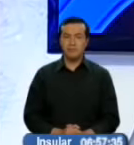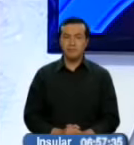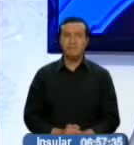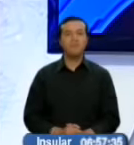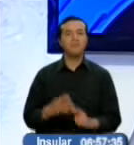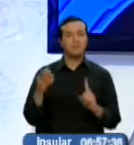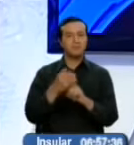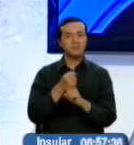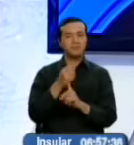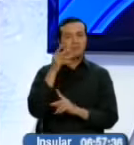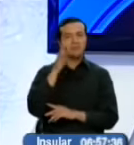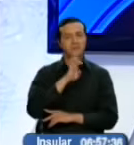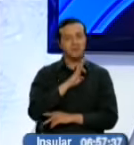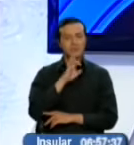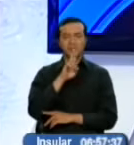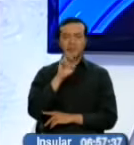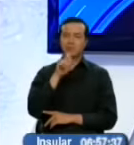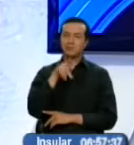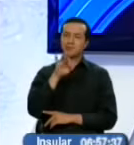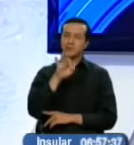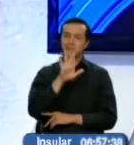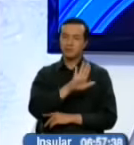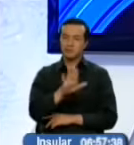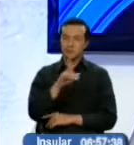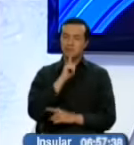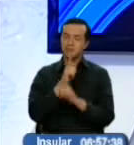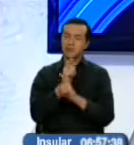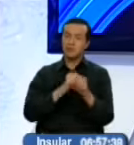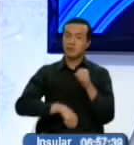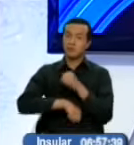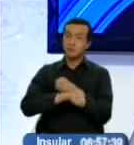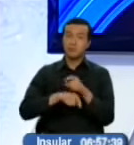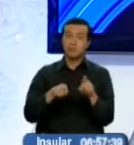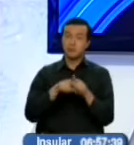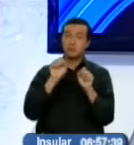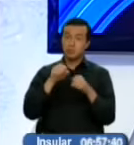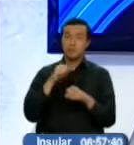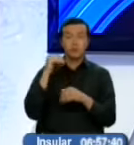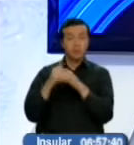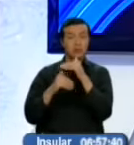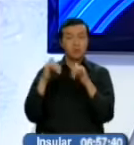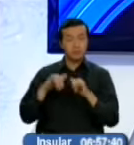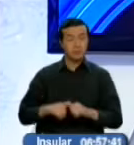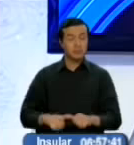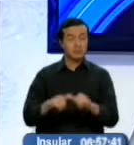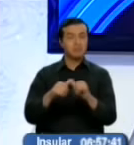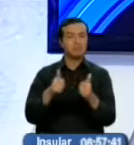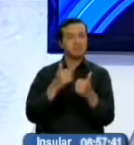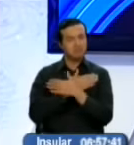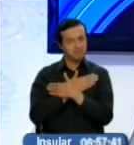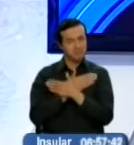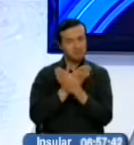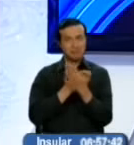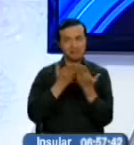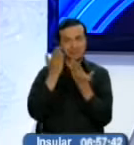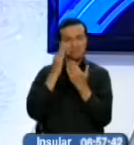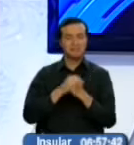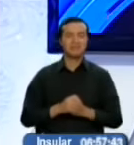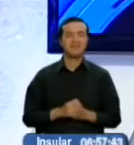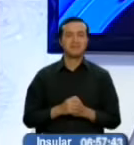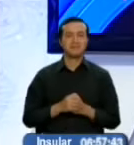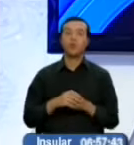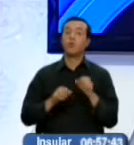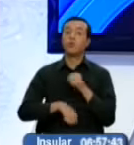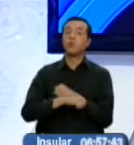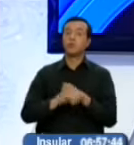Éxitos para el profesor Pablo Repetto, demostrando que en el fútbol también valen los procesos. Buen viaje. Vamos ahora a seguir con el tema del